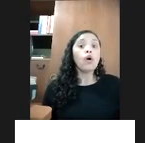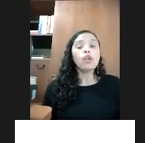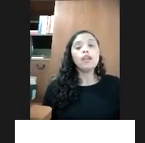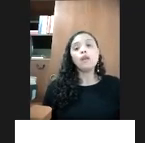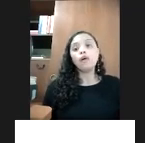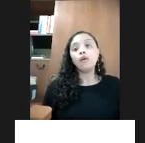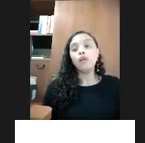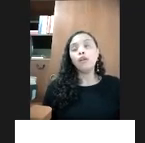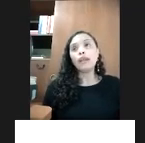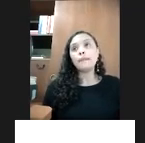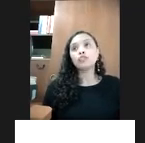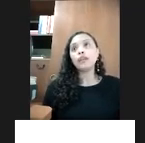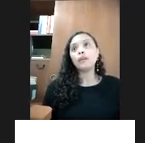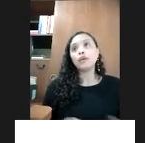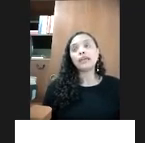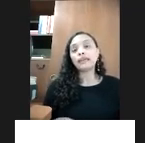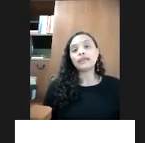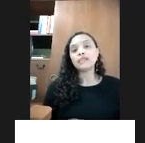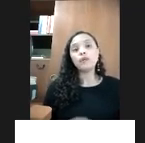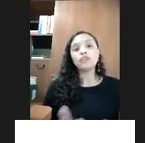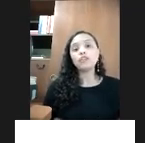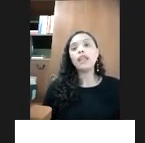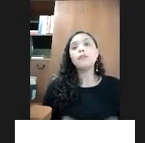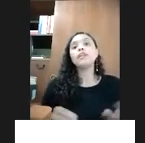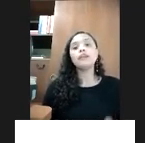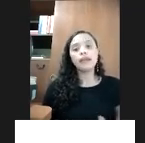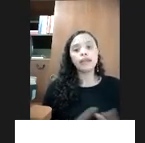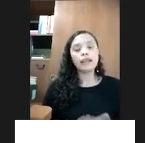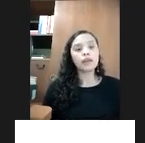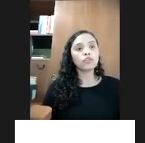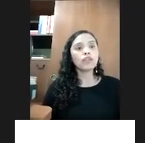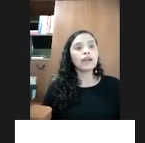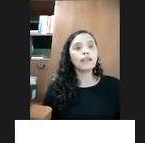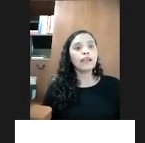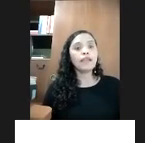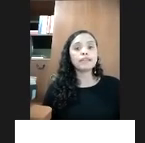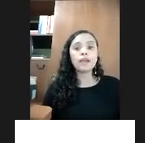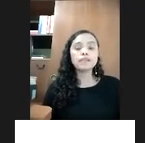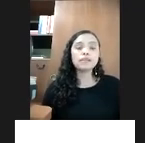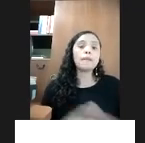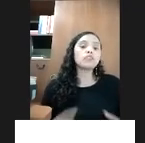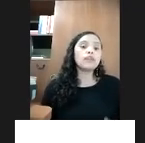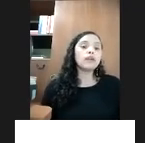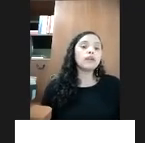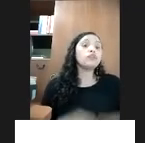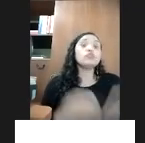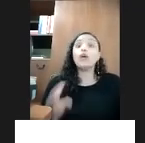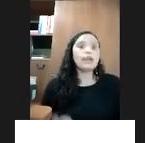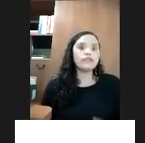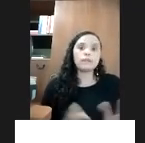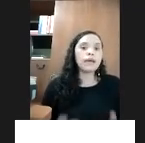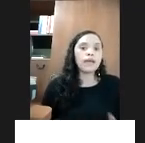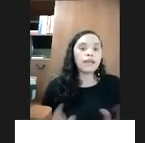o las personas, bueno, hasta hace pocos años la moringa era la rockstar de las hierbas, y las personas con todas